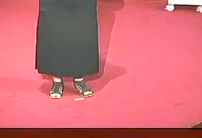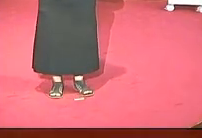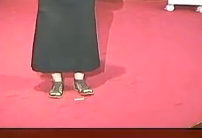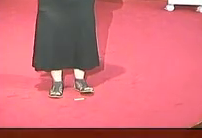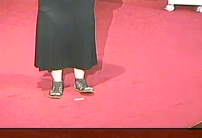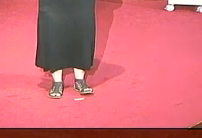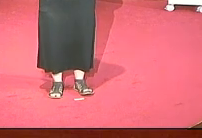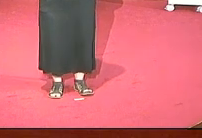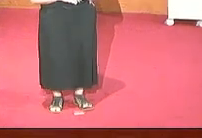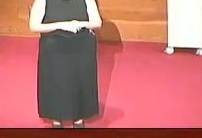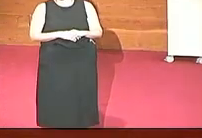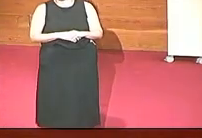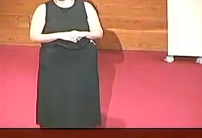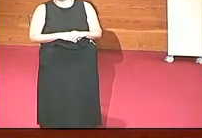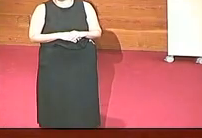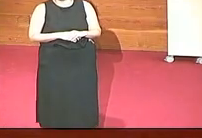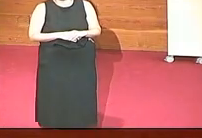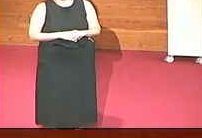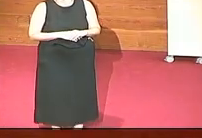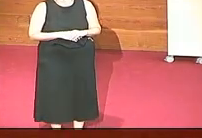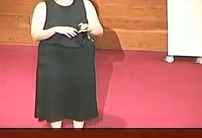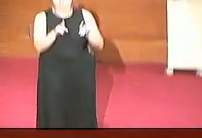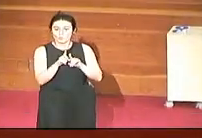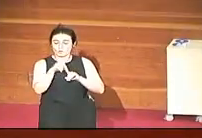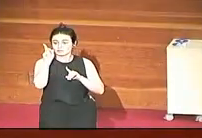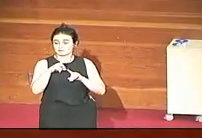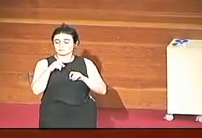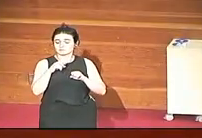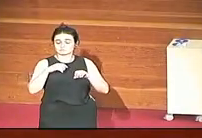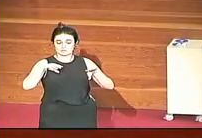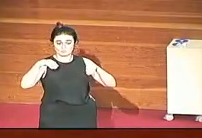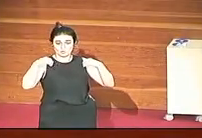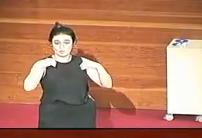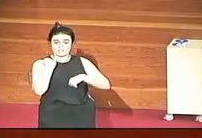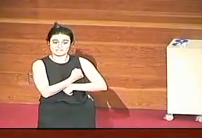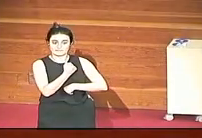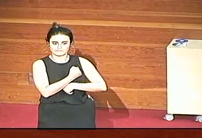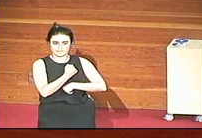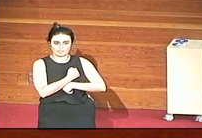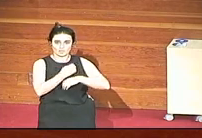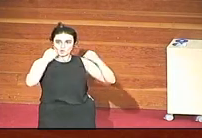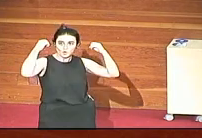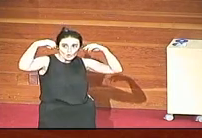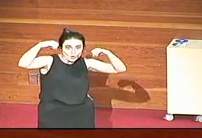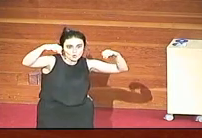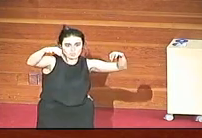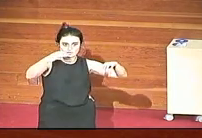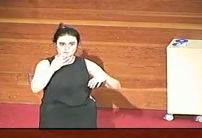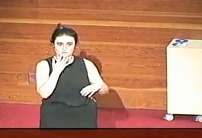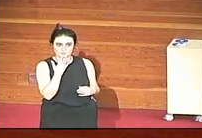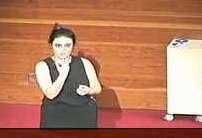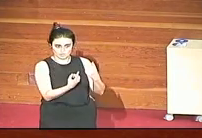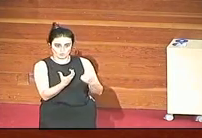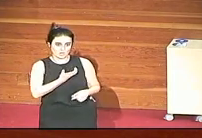con eso como por ejemplo el alumbrado de navidad bueno pues no tiene sentido a lo mejor como determinado ayuntamiento